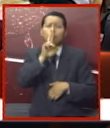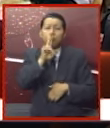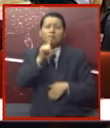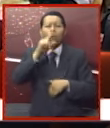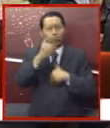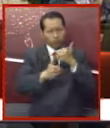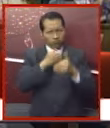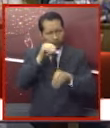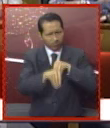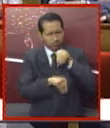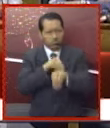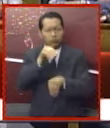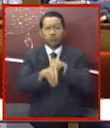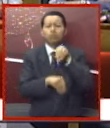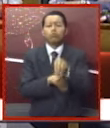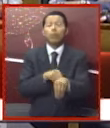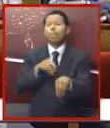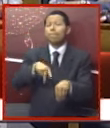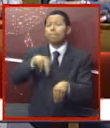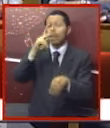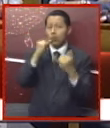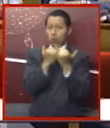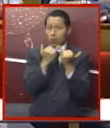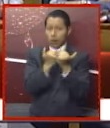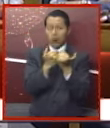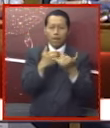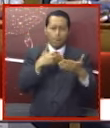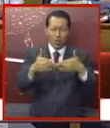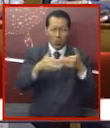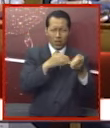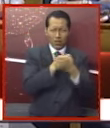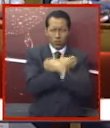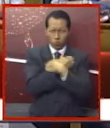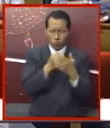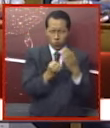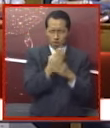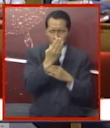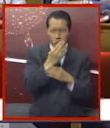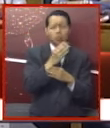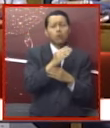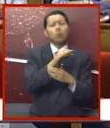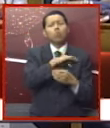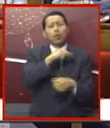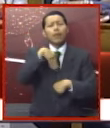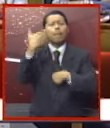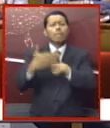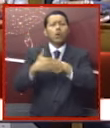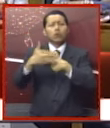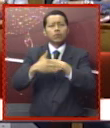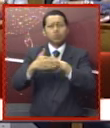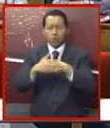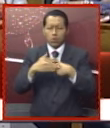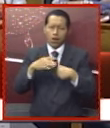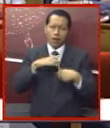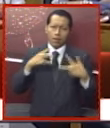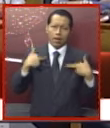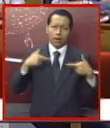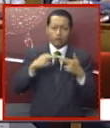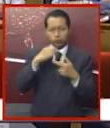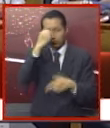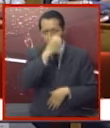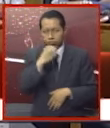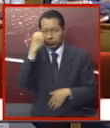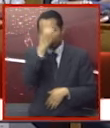consolidación, pero se tomará en cuenta el nuevo modelo educativo en la siguiente ronda de evaluaciones docentes.